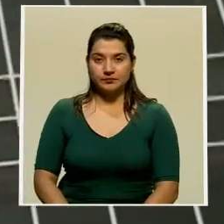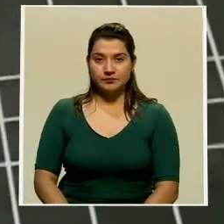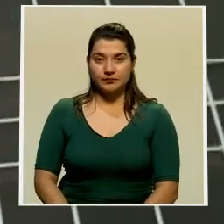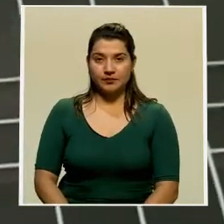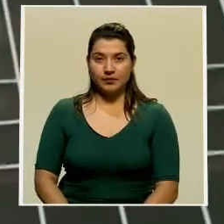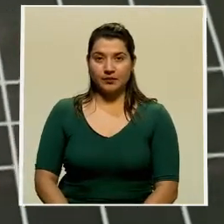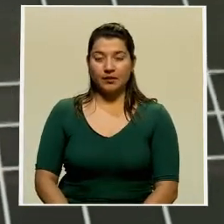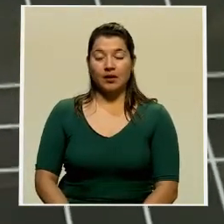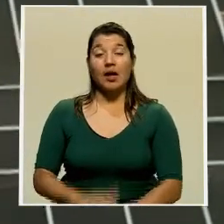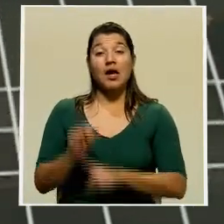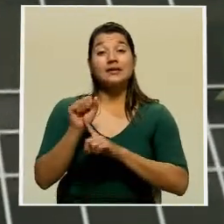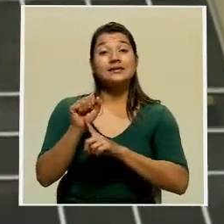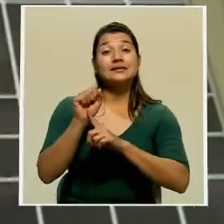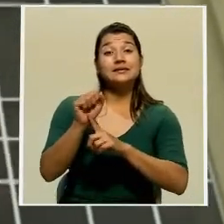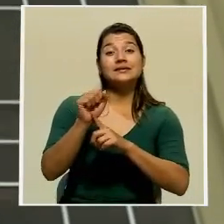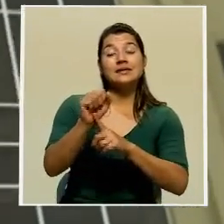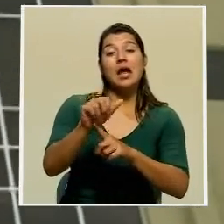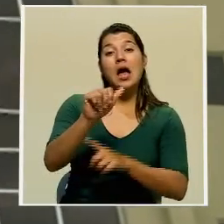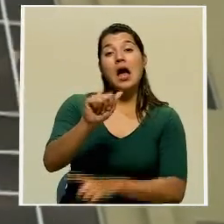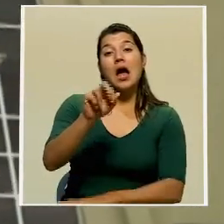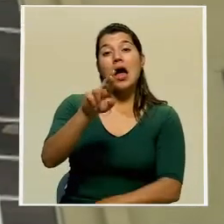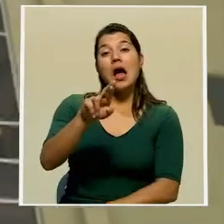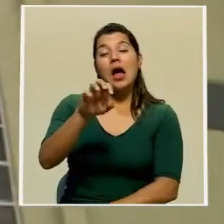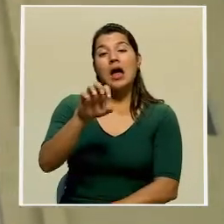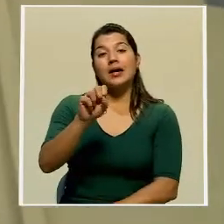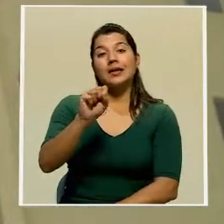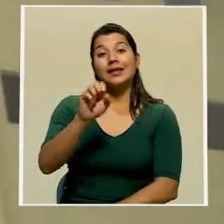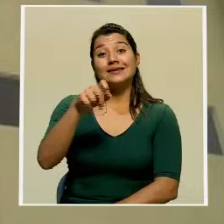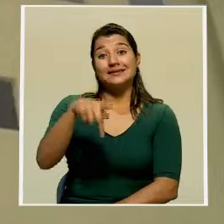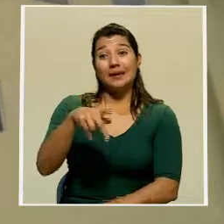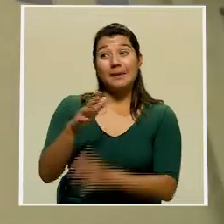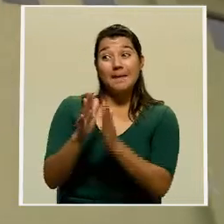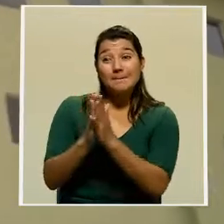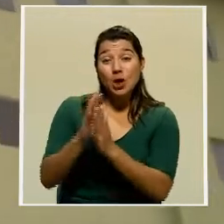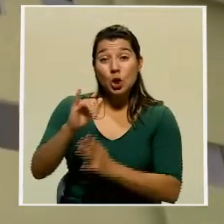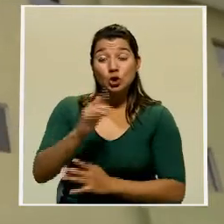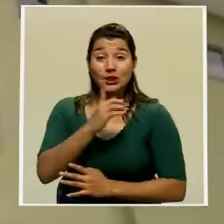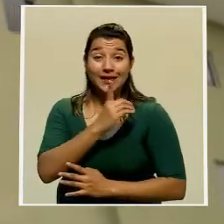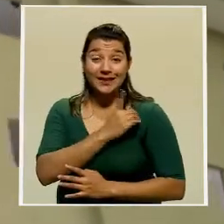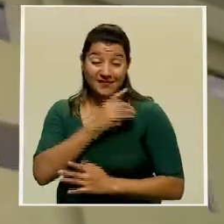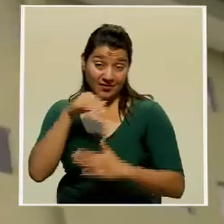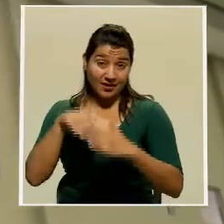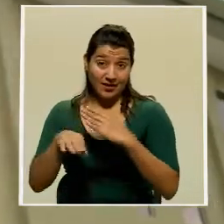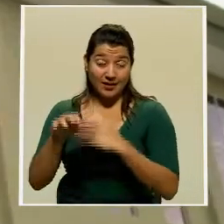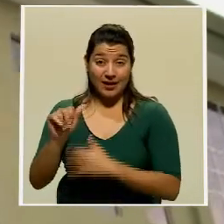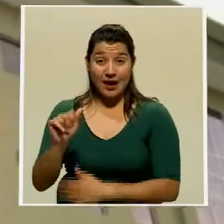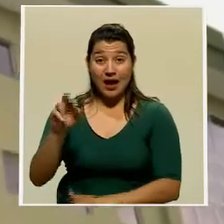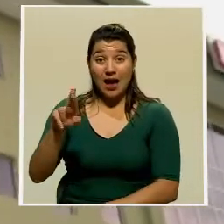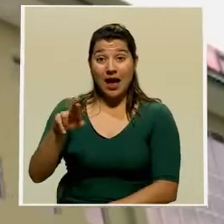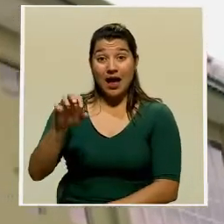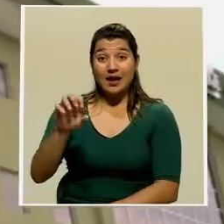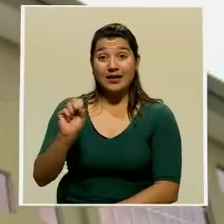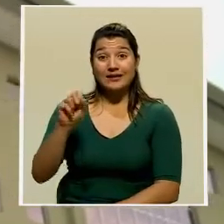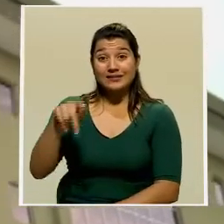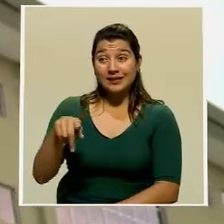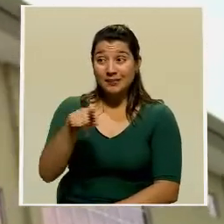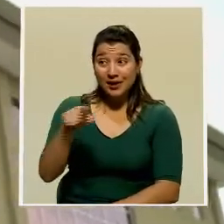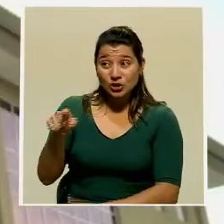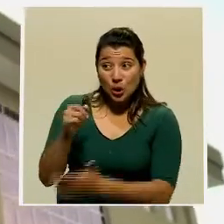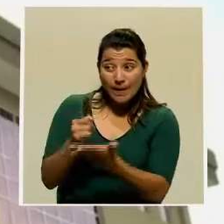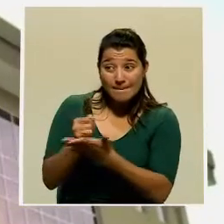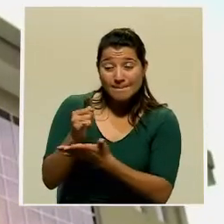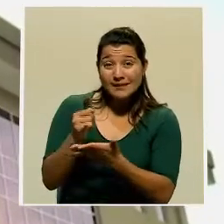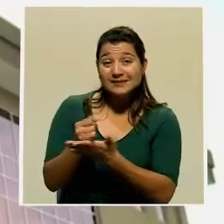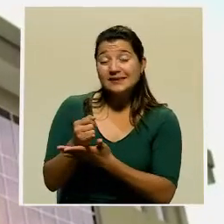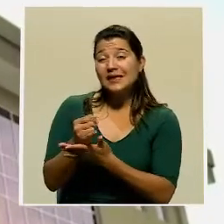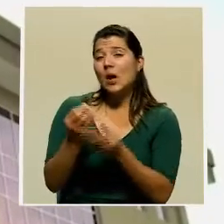La Asociación de Funcionarios de la ARECEP y SUTEL, AFAS, le solicitó a los directivos de la Autoridad Reguladora de los Servicios Públicos, ARECEP, investigar más de una decena